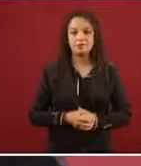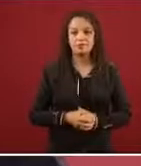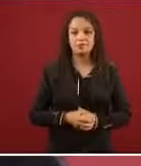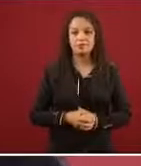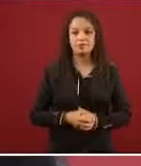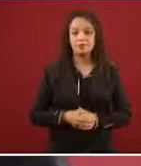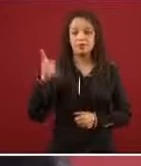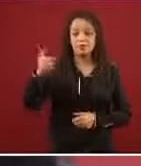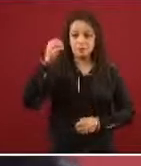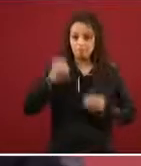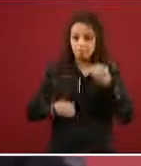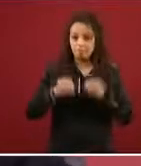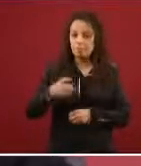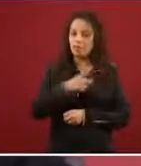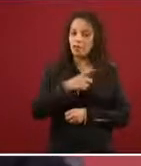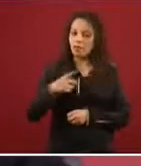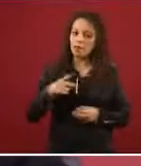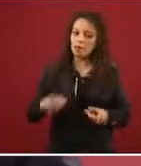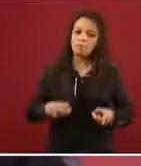sin consigna